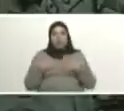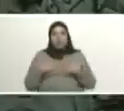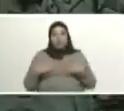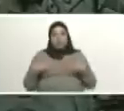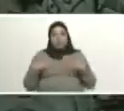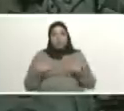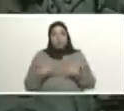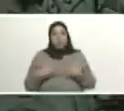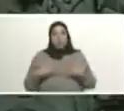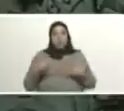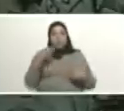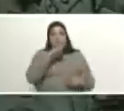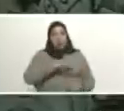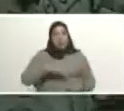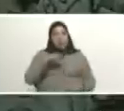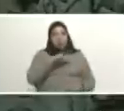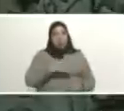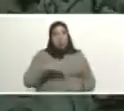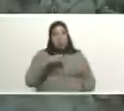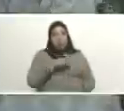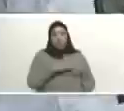He allí la gran misión